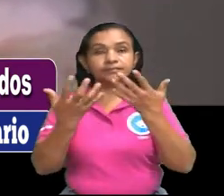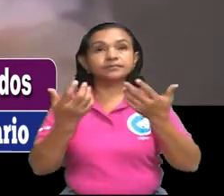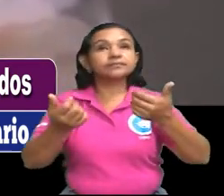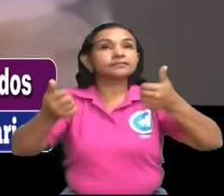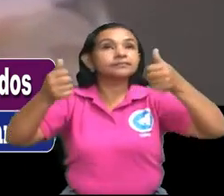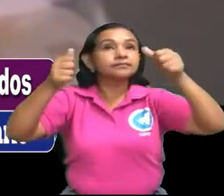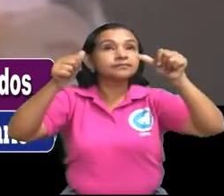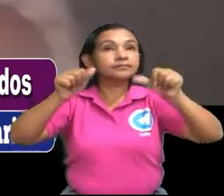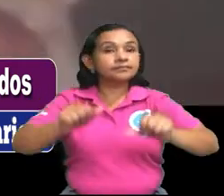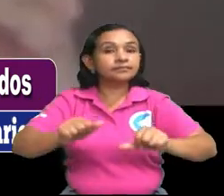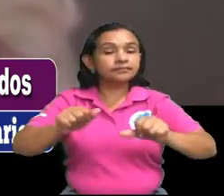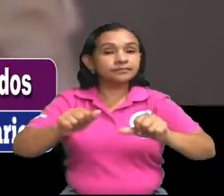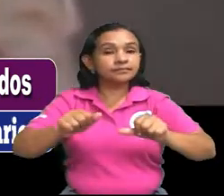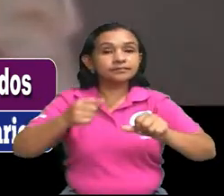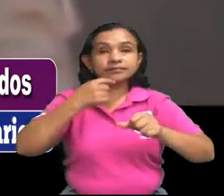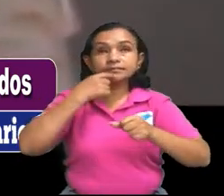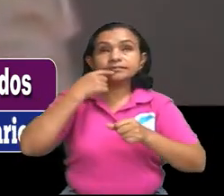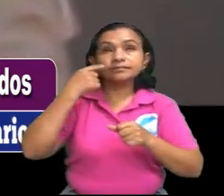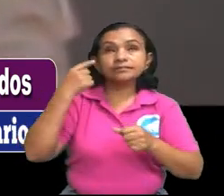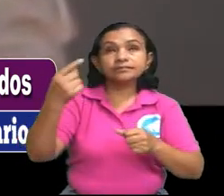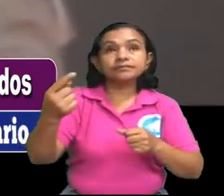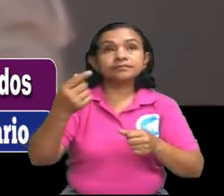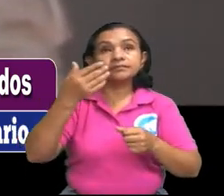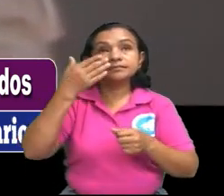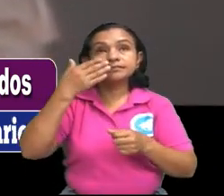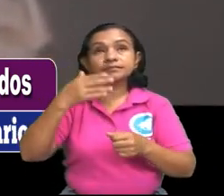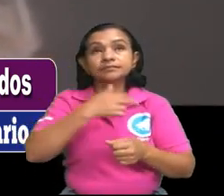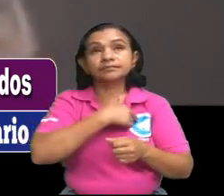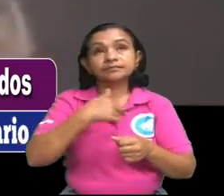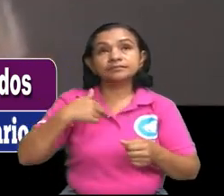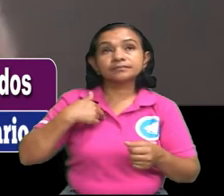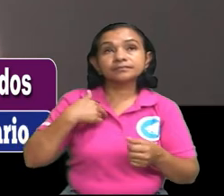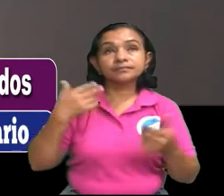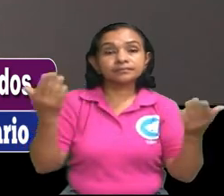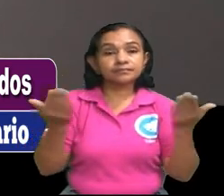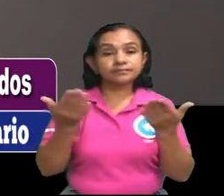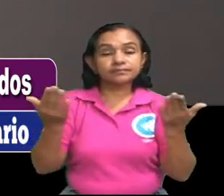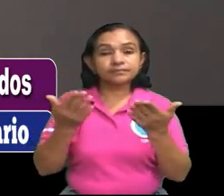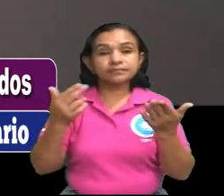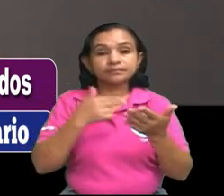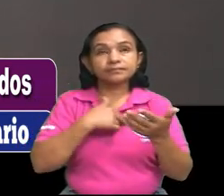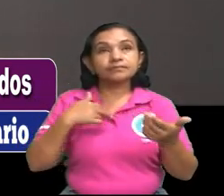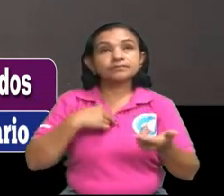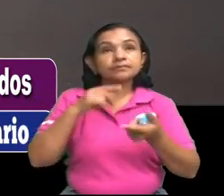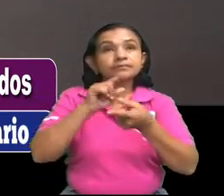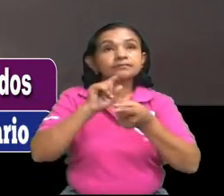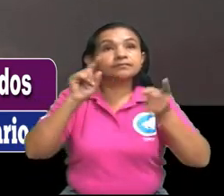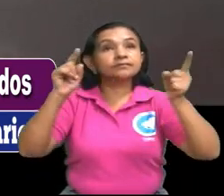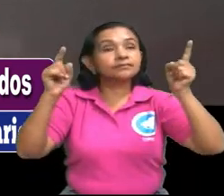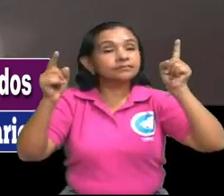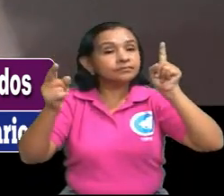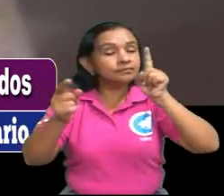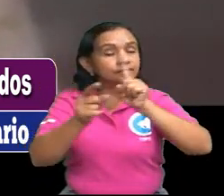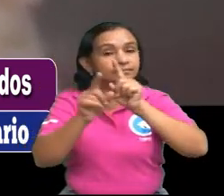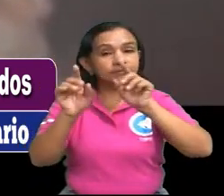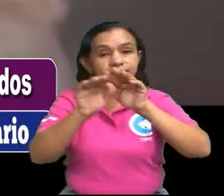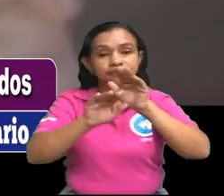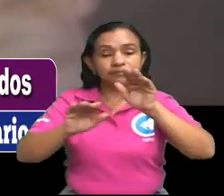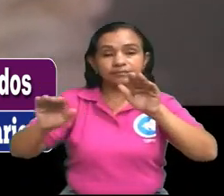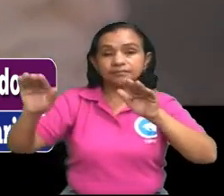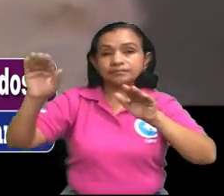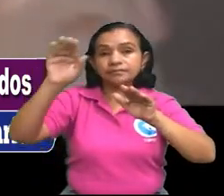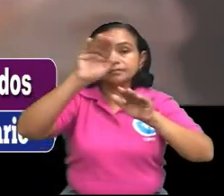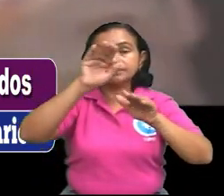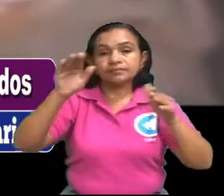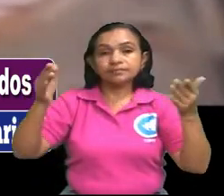correspondido denunciar lo inhumano que es el bloqueo. Entonces, esto trasciende desde el punto de